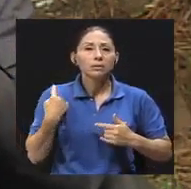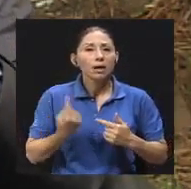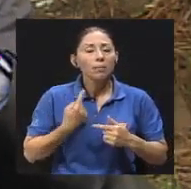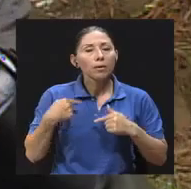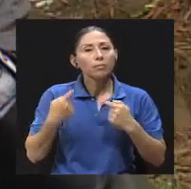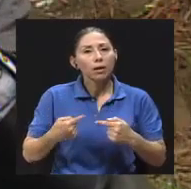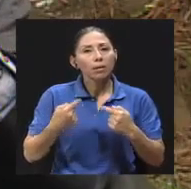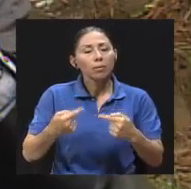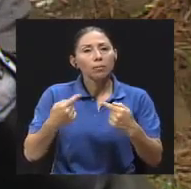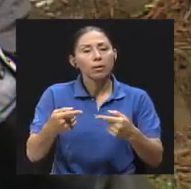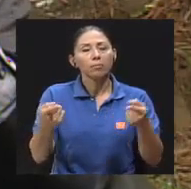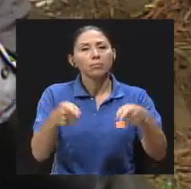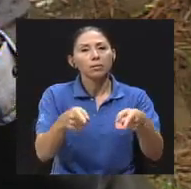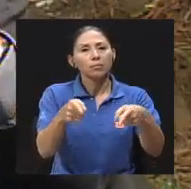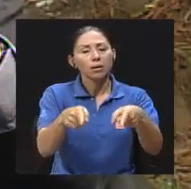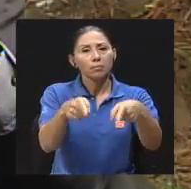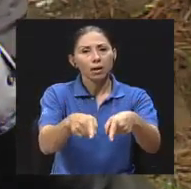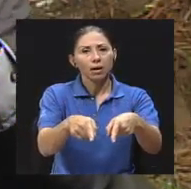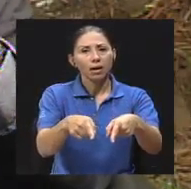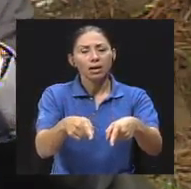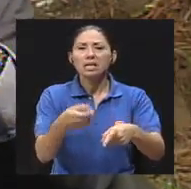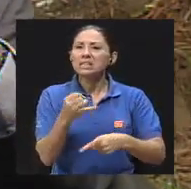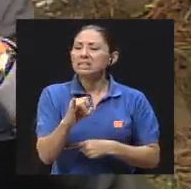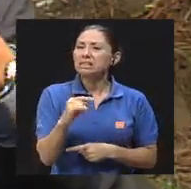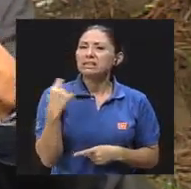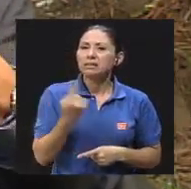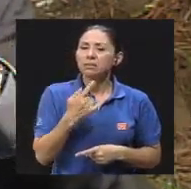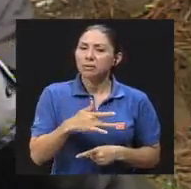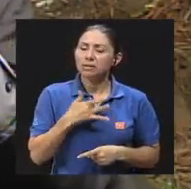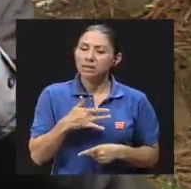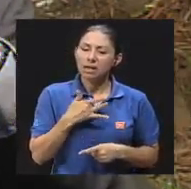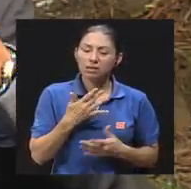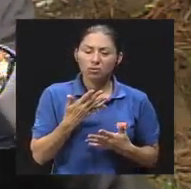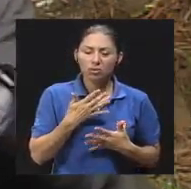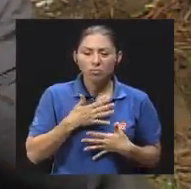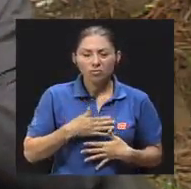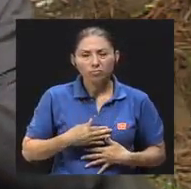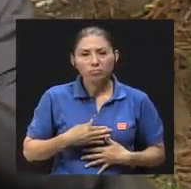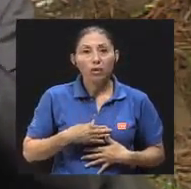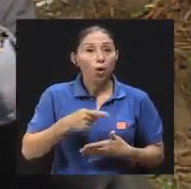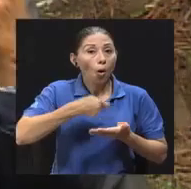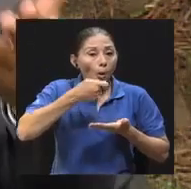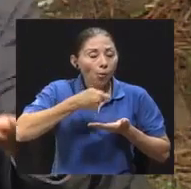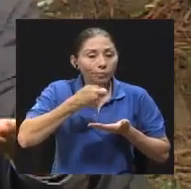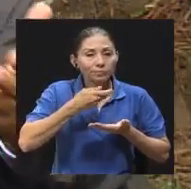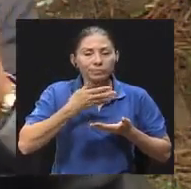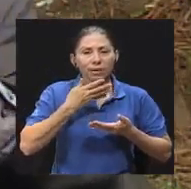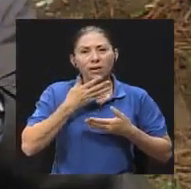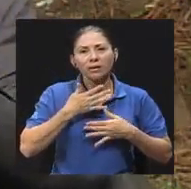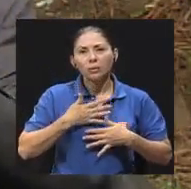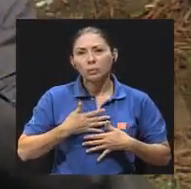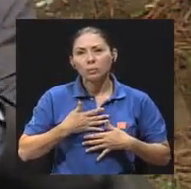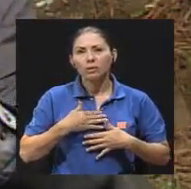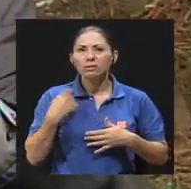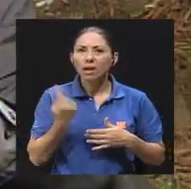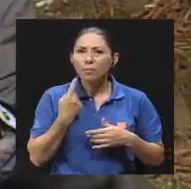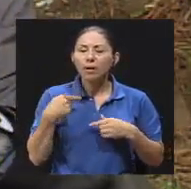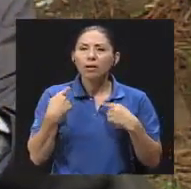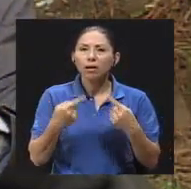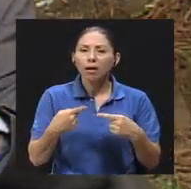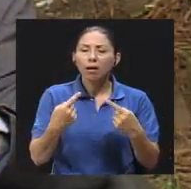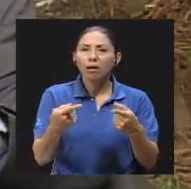¿verdad? Me da una sensación de malestar cuando como algo. Ya eso es un dato, ponerle